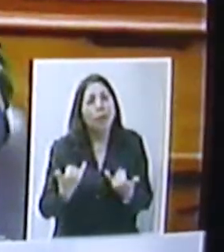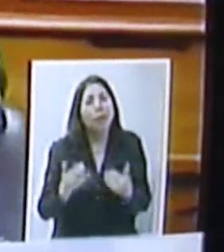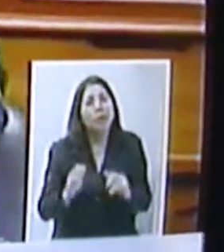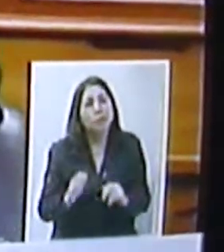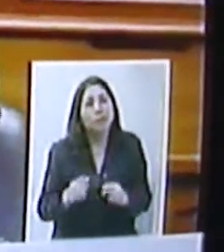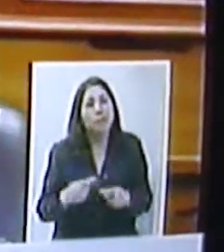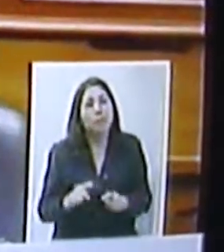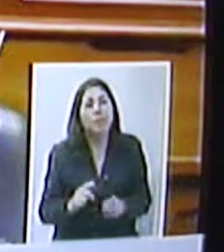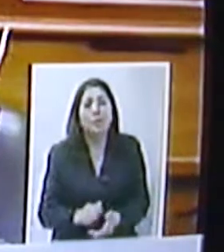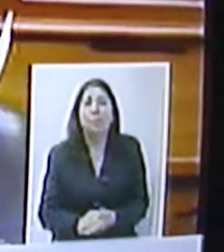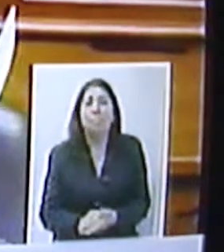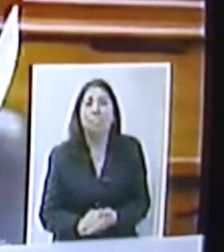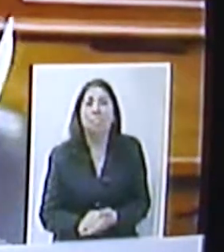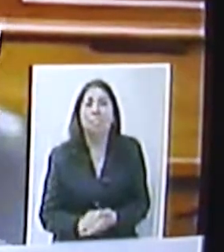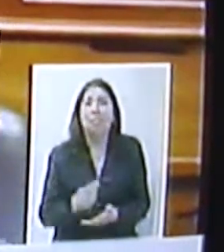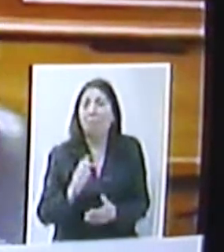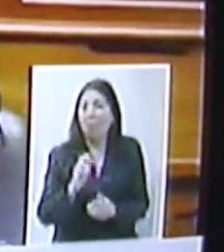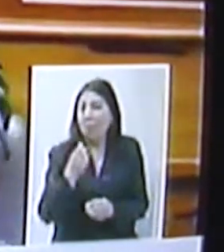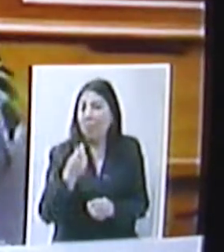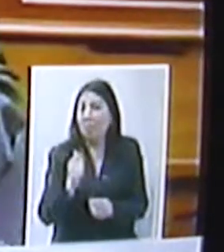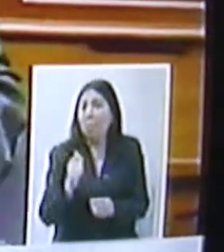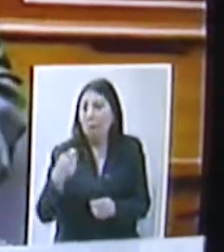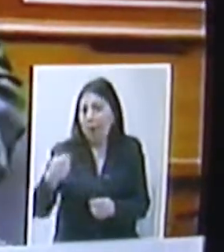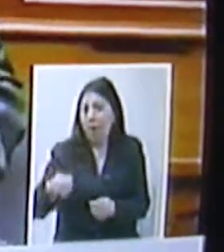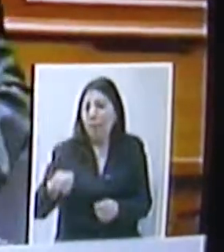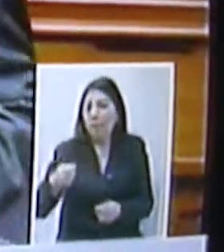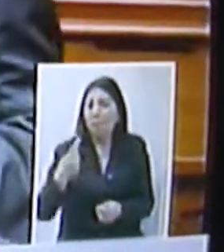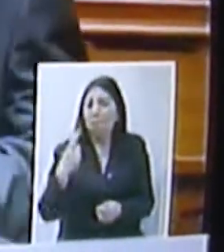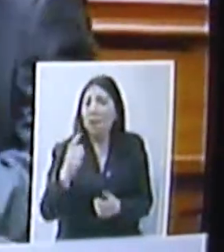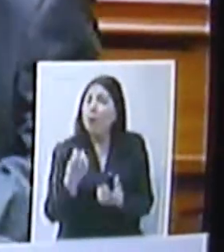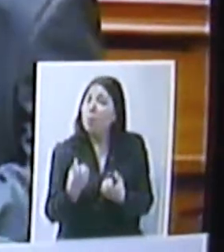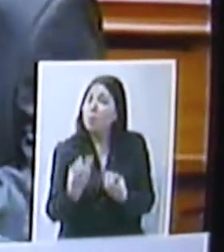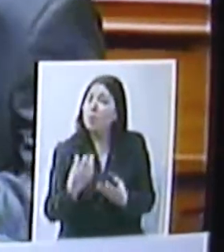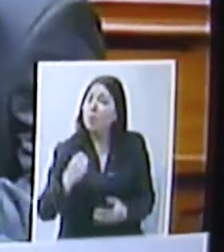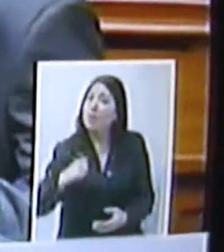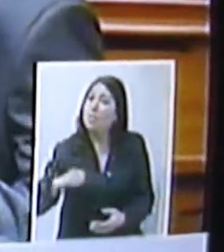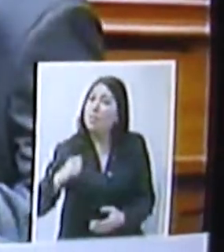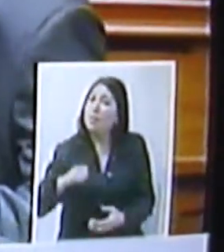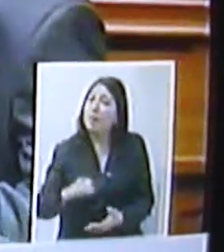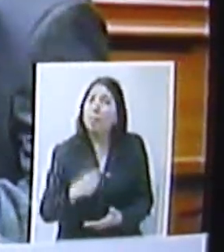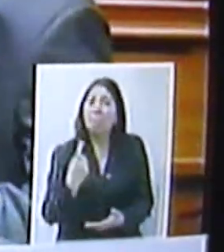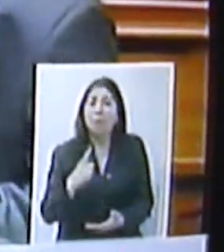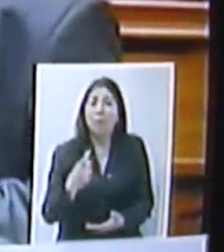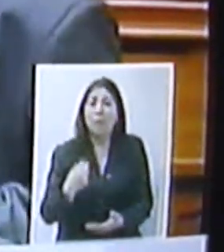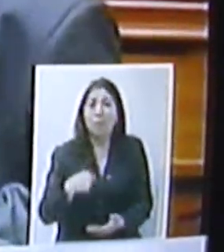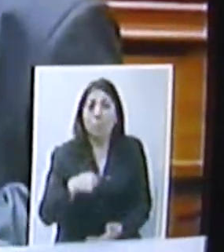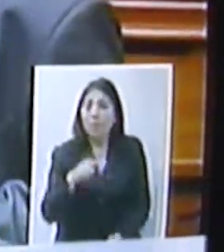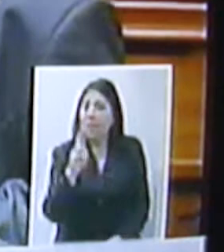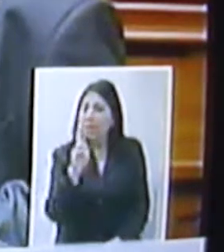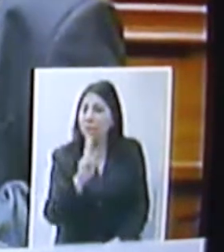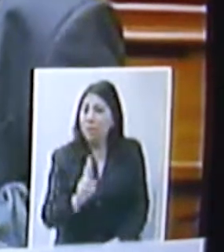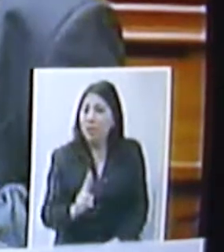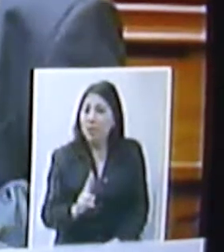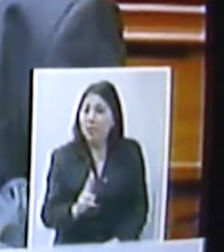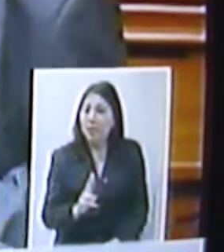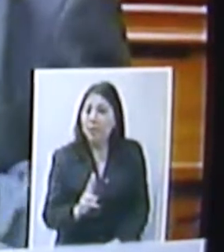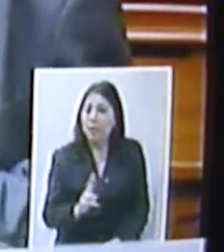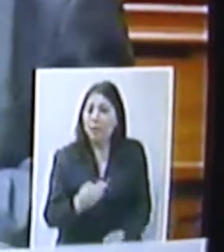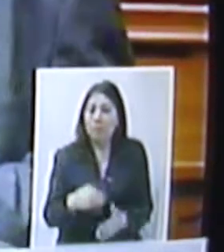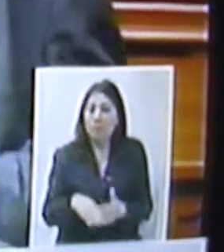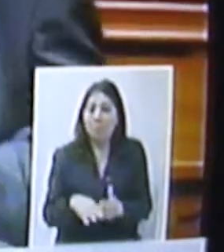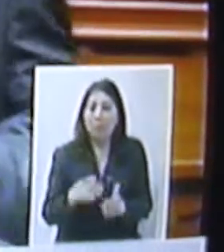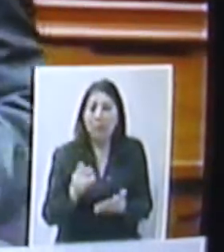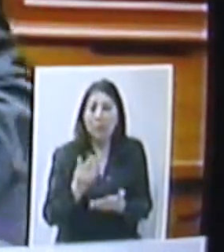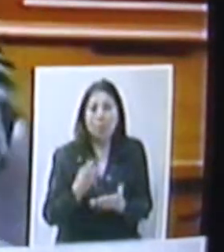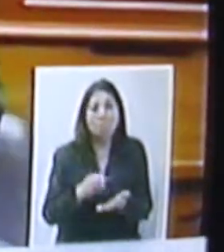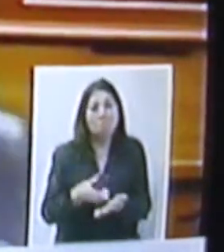permite canon y regalías para muchas municipalidades y para nuestra región, e ingresos para